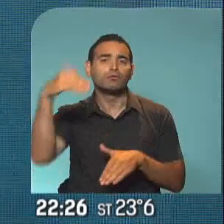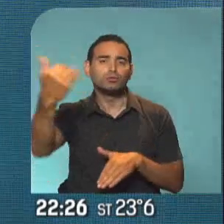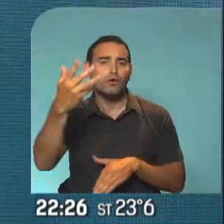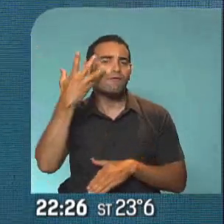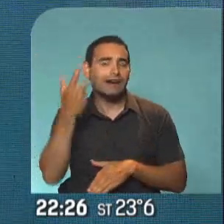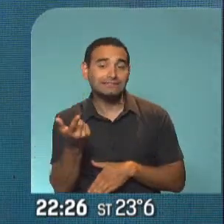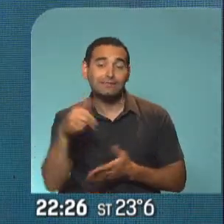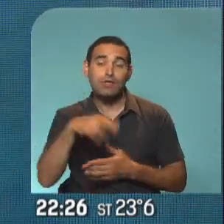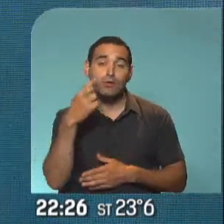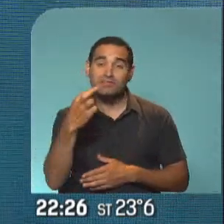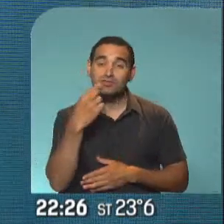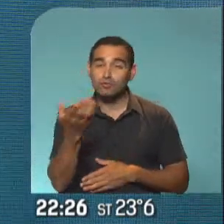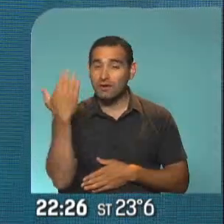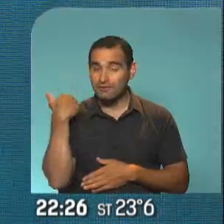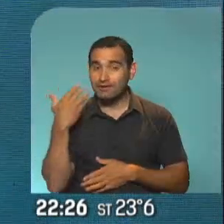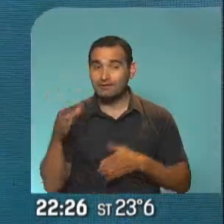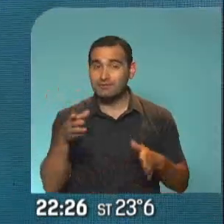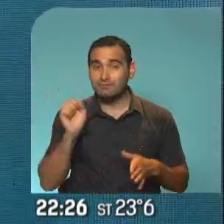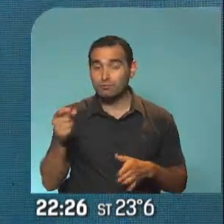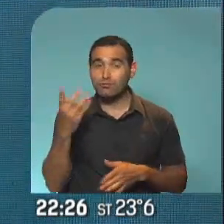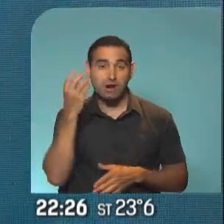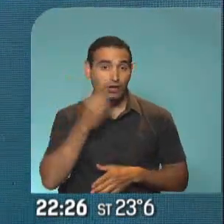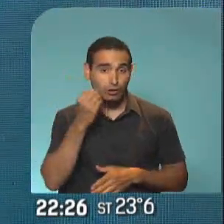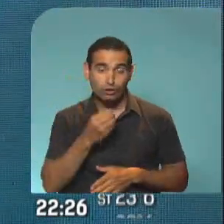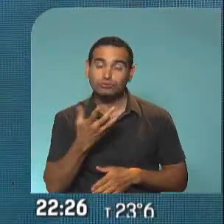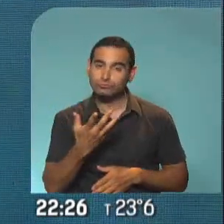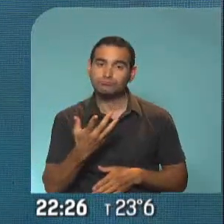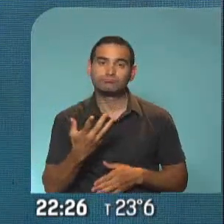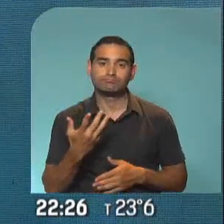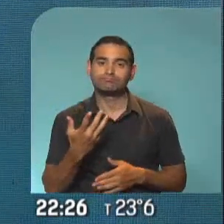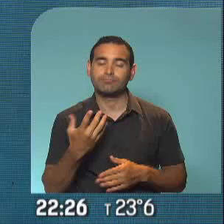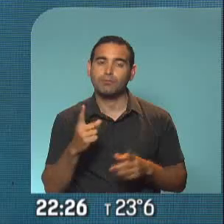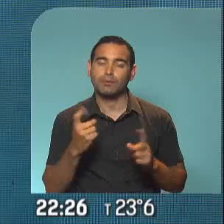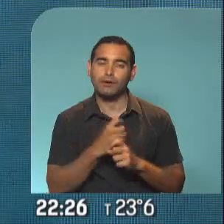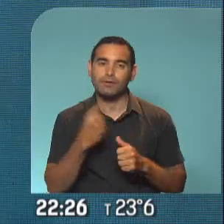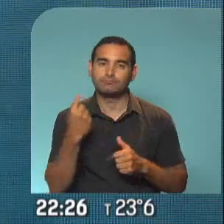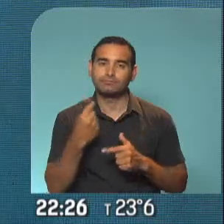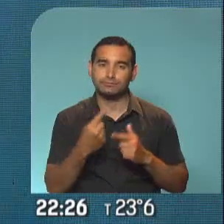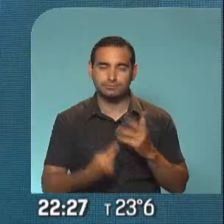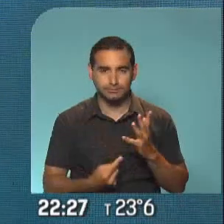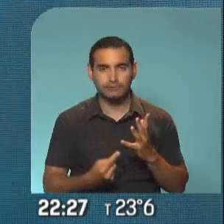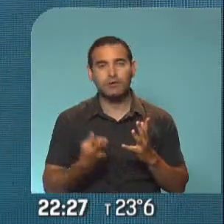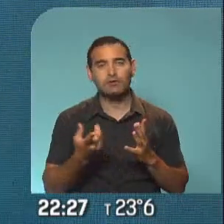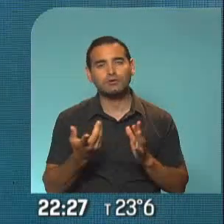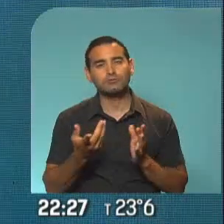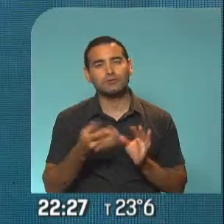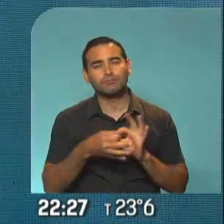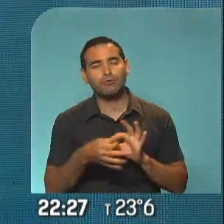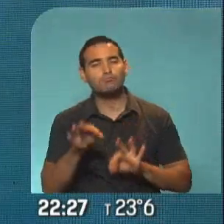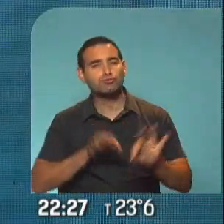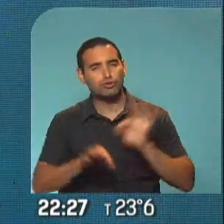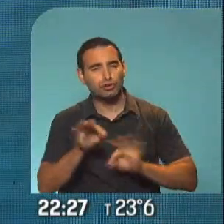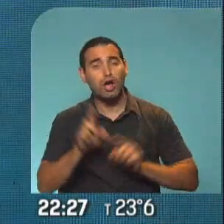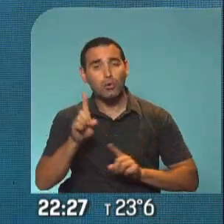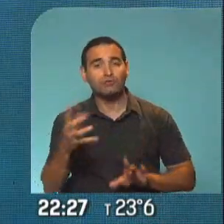y un 2019 de Emmanuel Macron con muchas cuestiones que tienen que ver con proyectos que algunos sí los